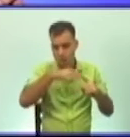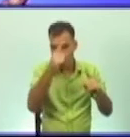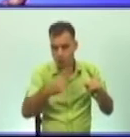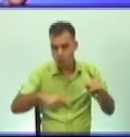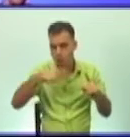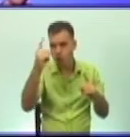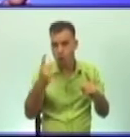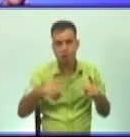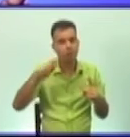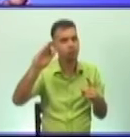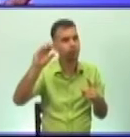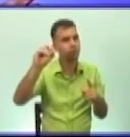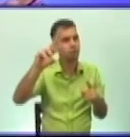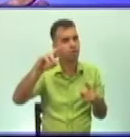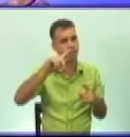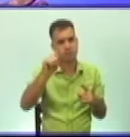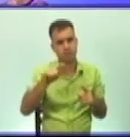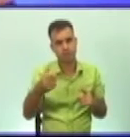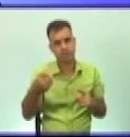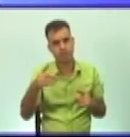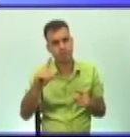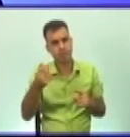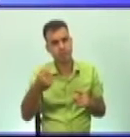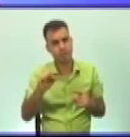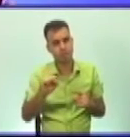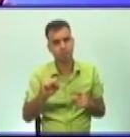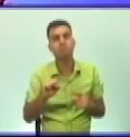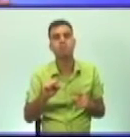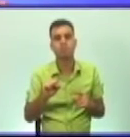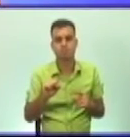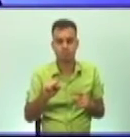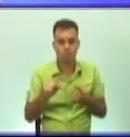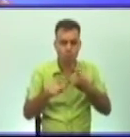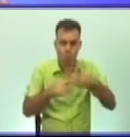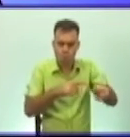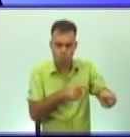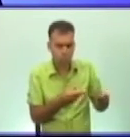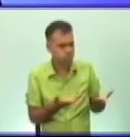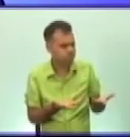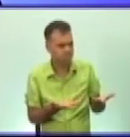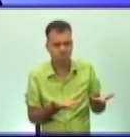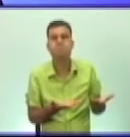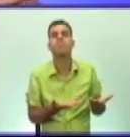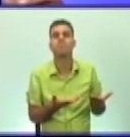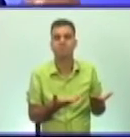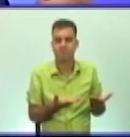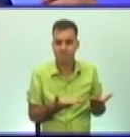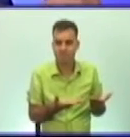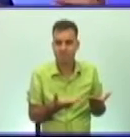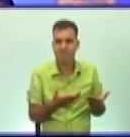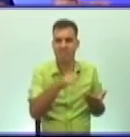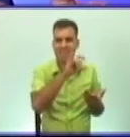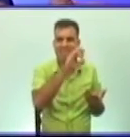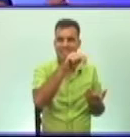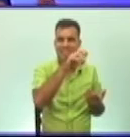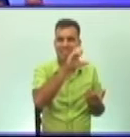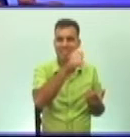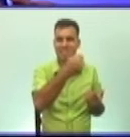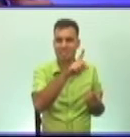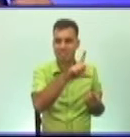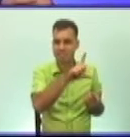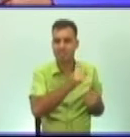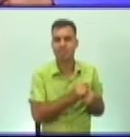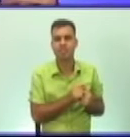podemos hablar de la frecuencia lineal. Entonces la frecuencia, podemos indistintamente estar hablando de la frecuencia de las oscilaciones